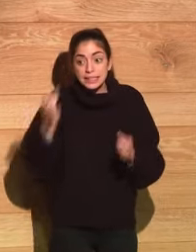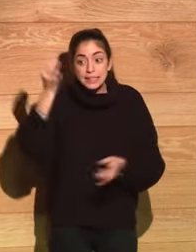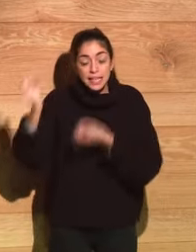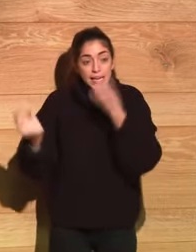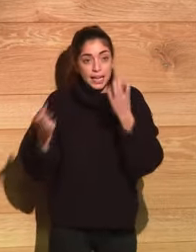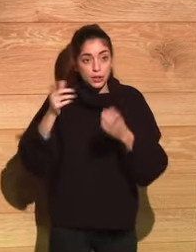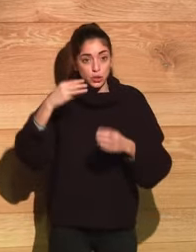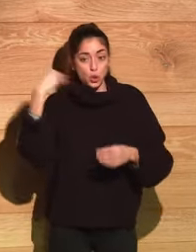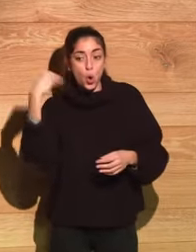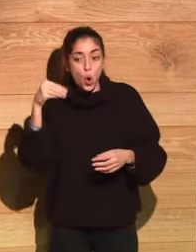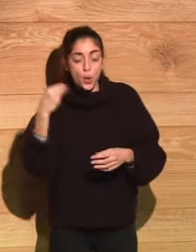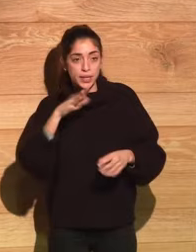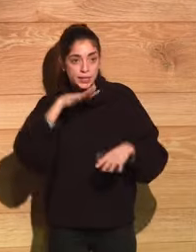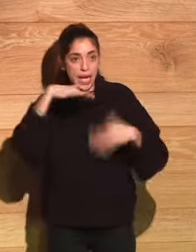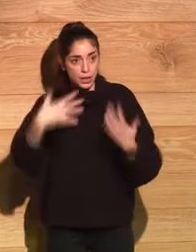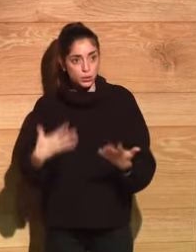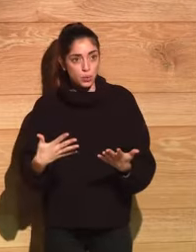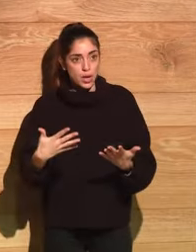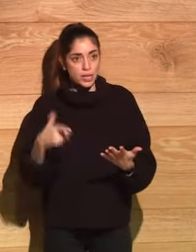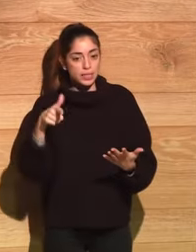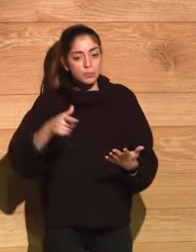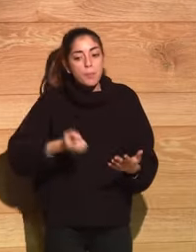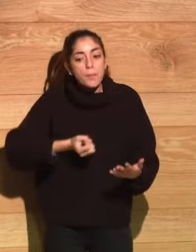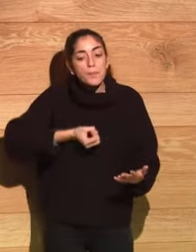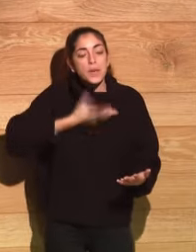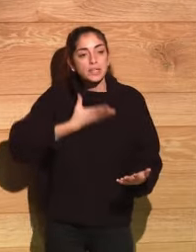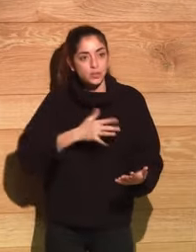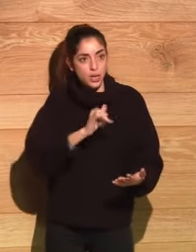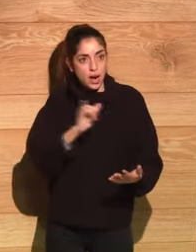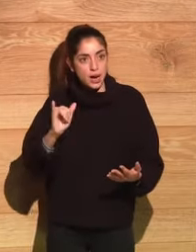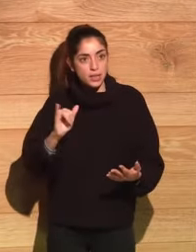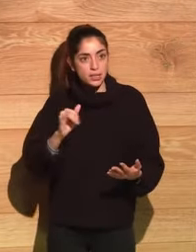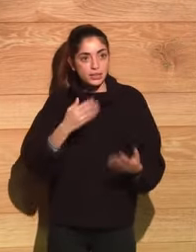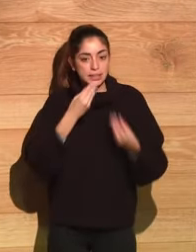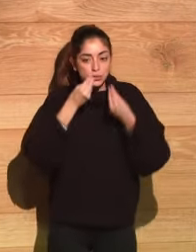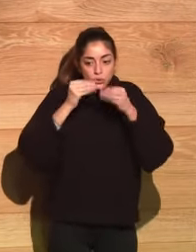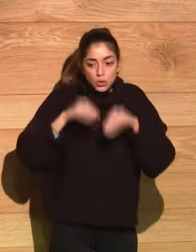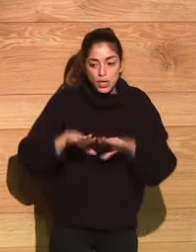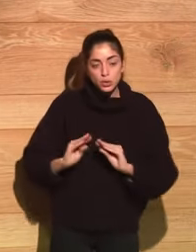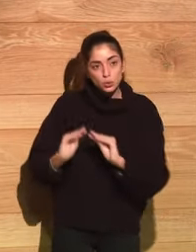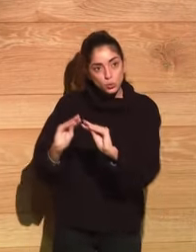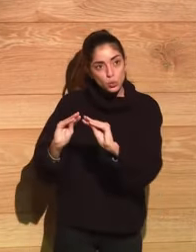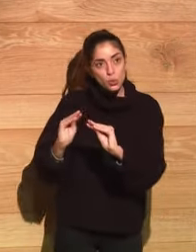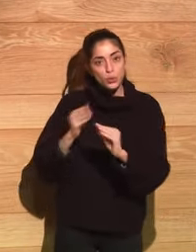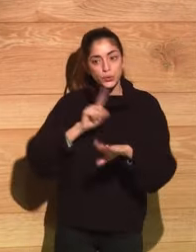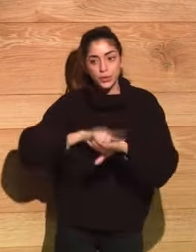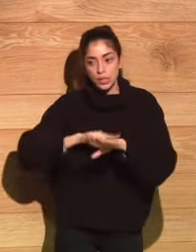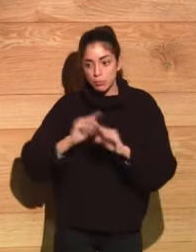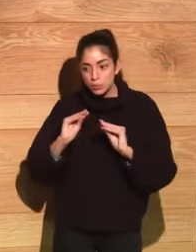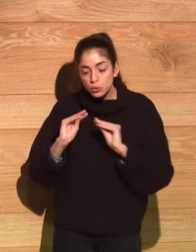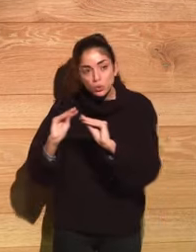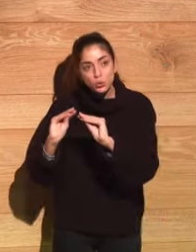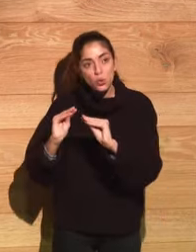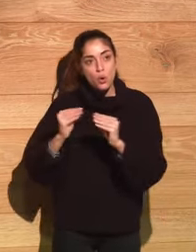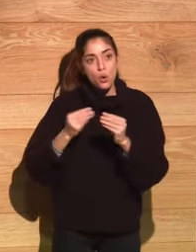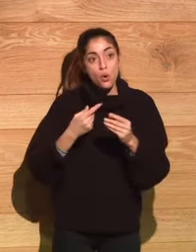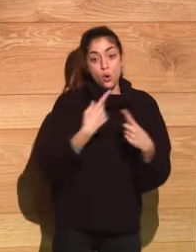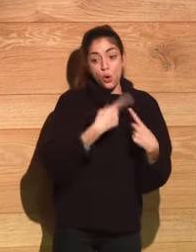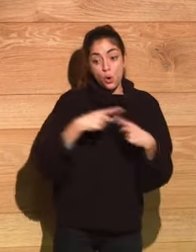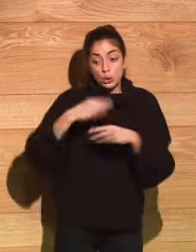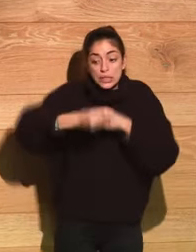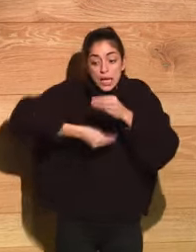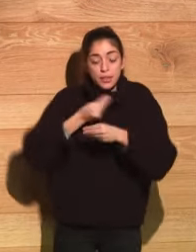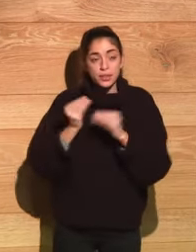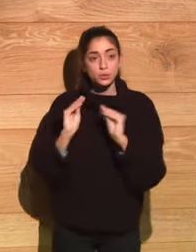digamos, su propia pasión, ¿no? Su propia pasión histórica, su propio tiempo, su propia manera de hacer las cosas. Y yo lo quería